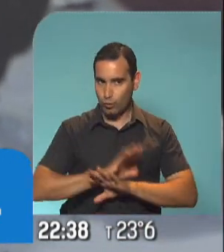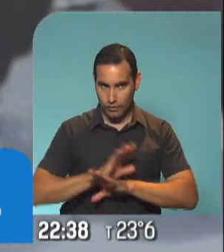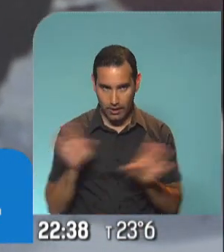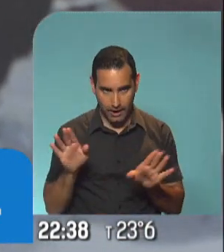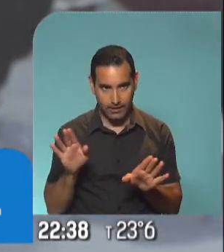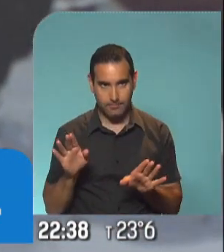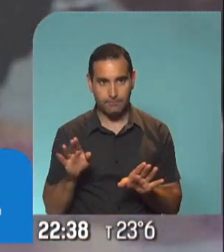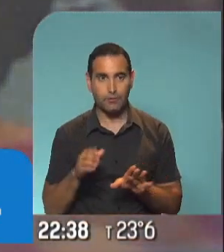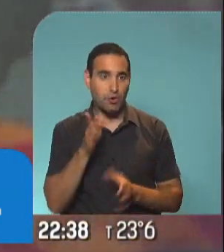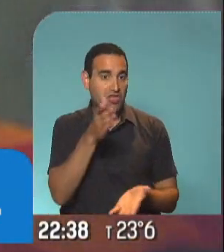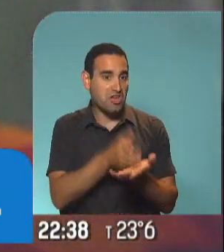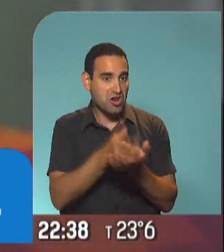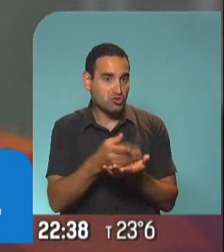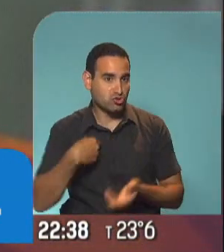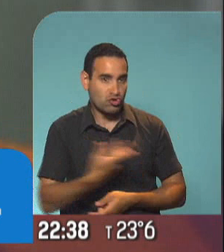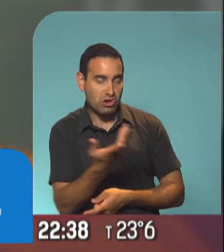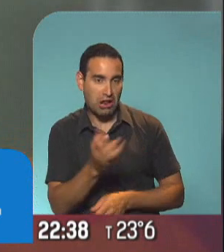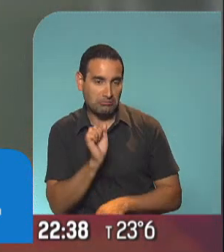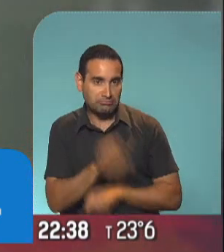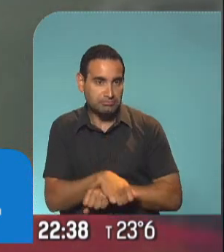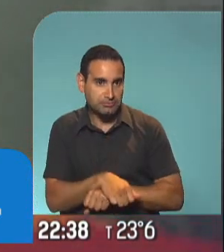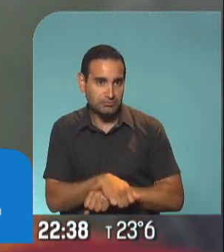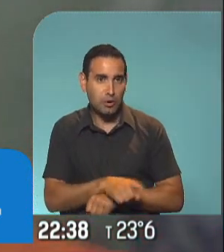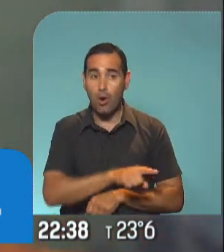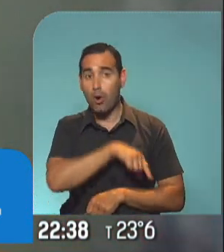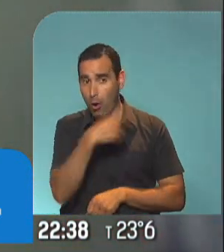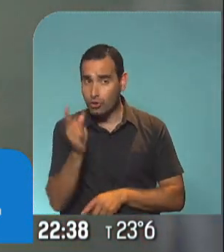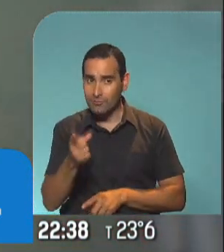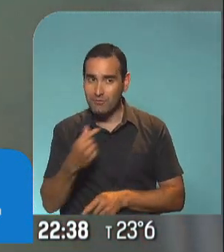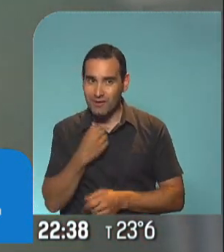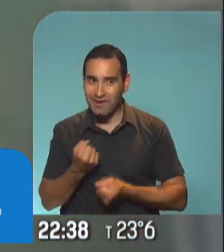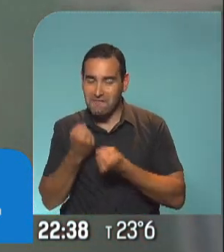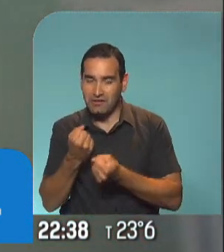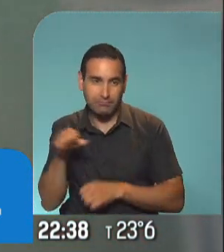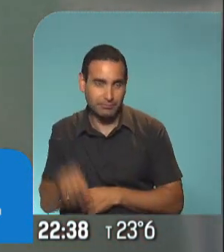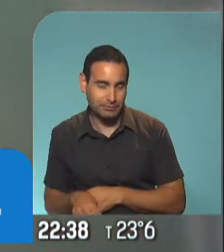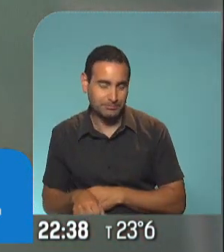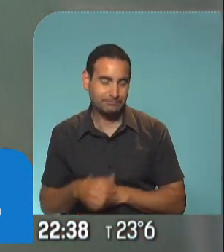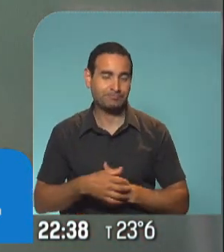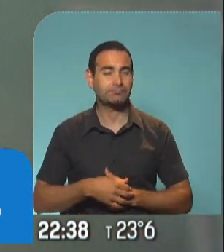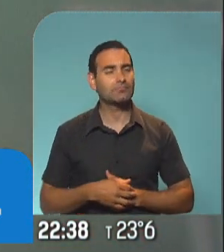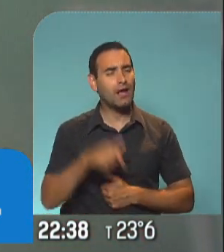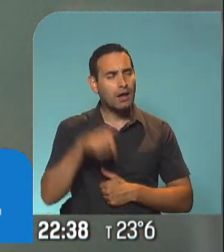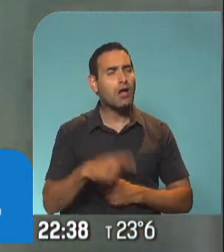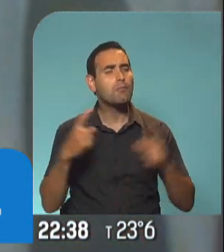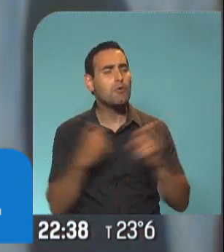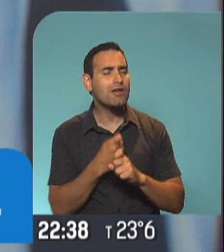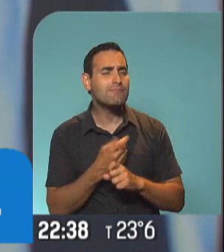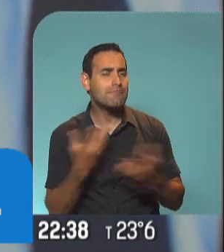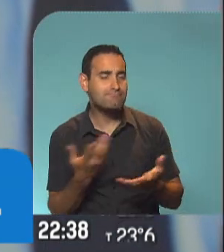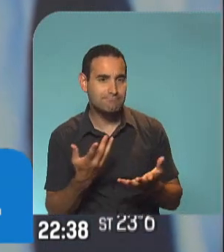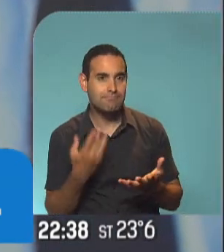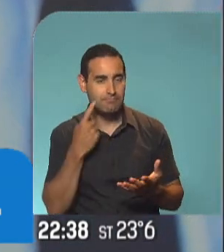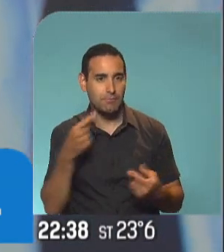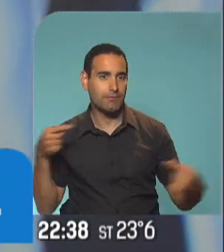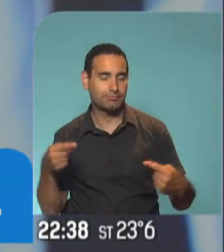pérdida de derechos sociales, con respecto a otros que lo han intentado previamente. Entonces, evidentemente acá la disputa está planteada en ese